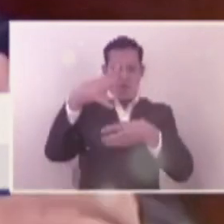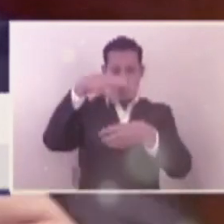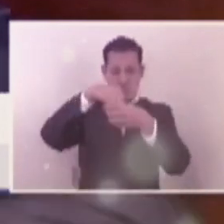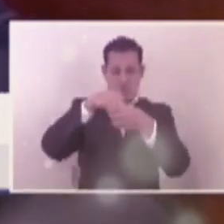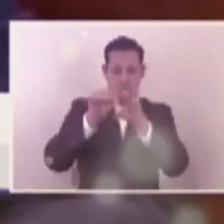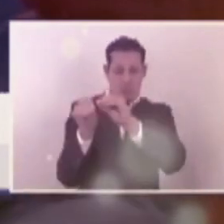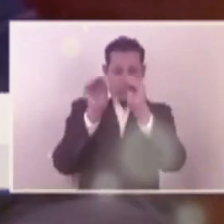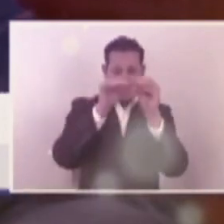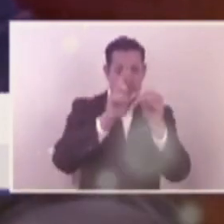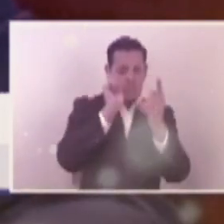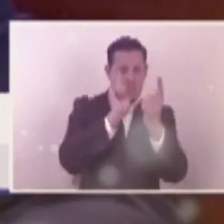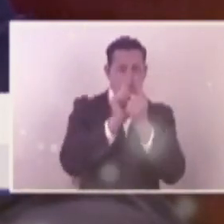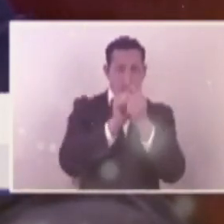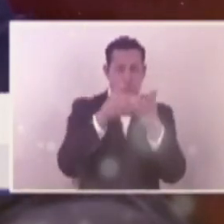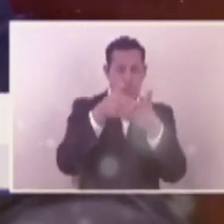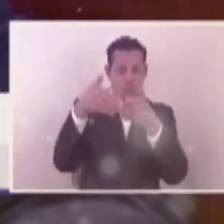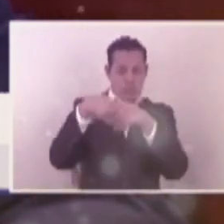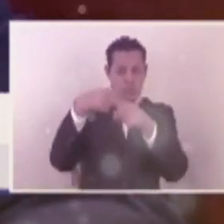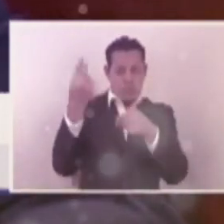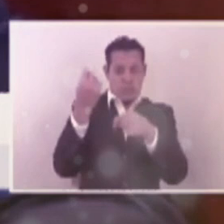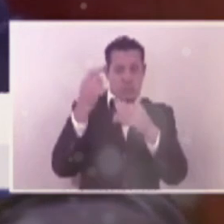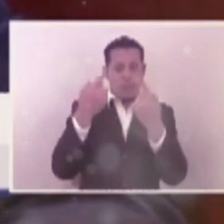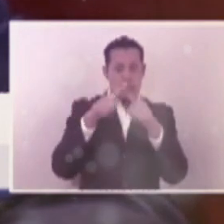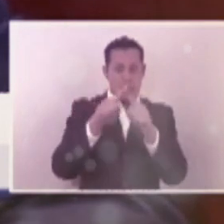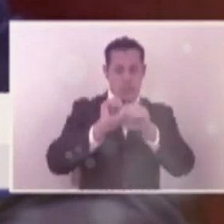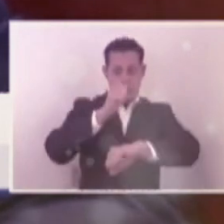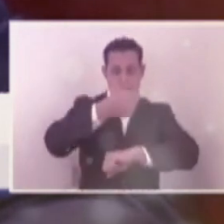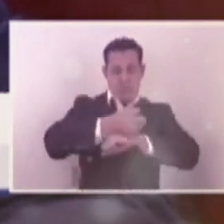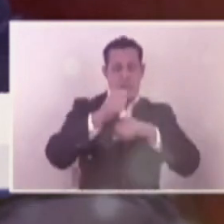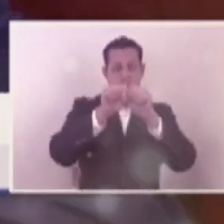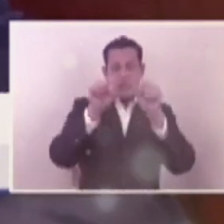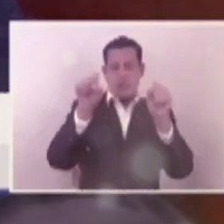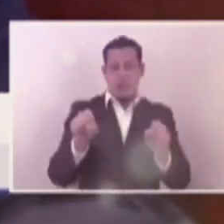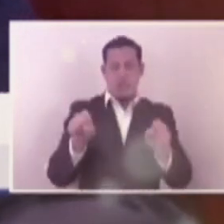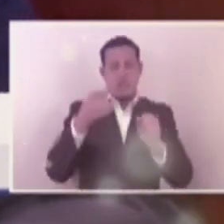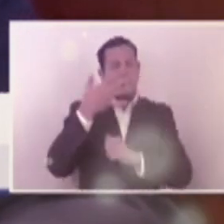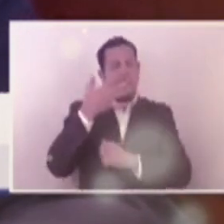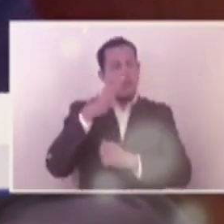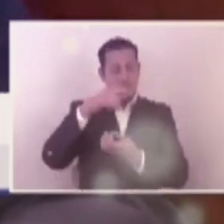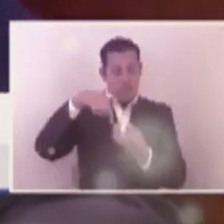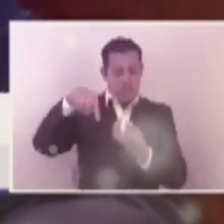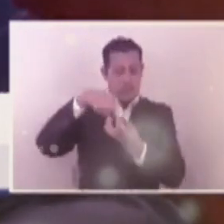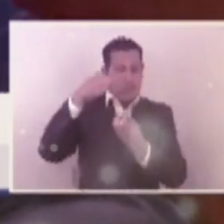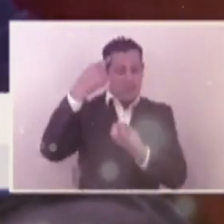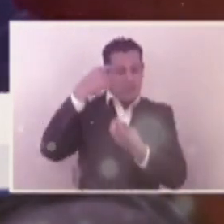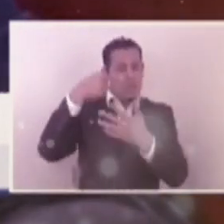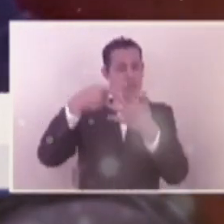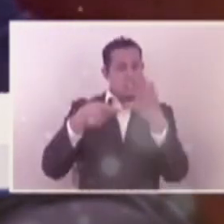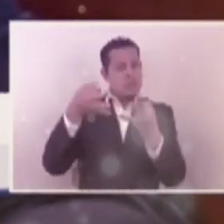las que se desconoce su origen, sino que incluso instaurando sistemas que al parecer ellos lo llamaban